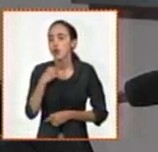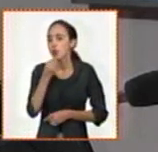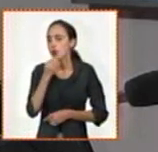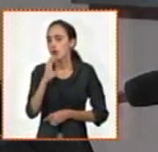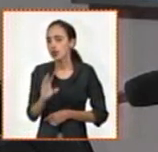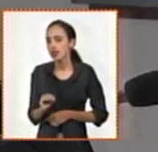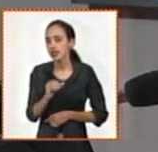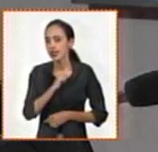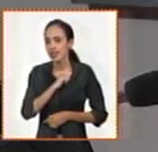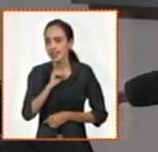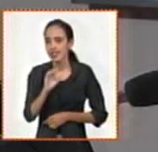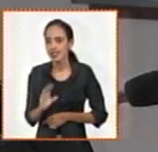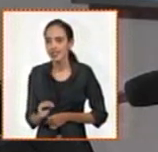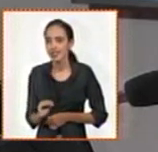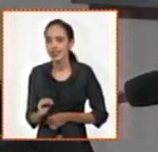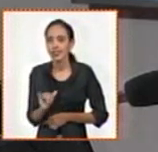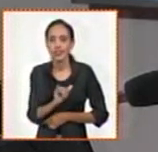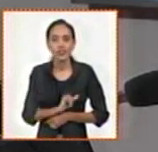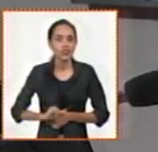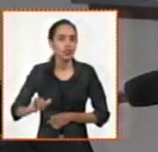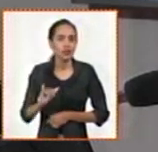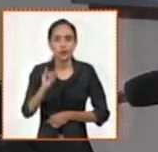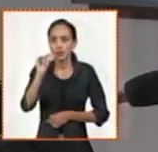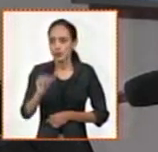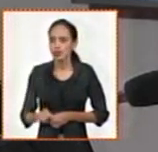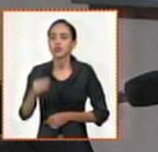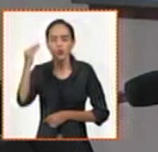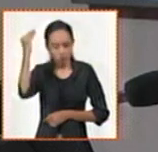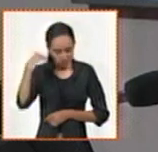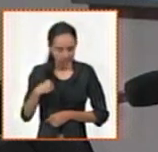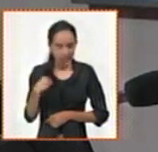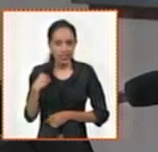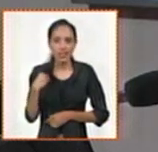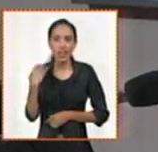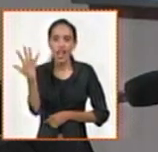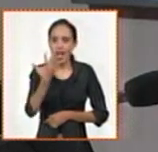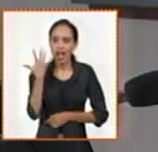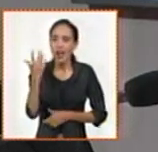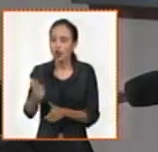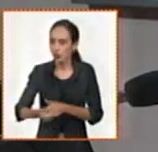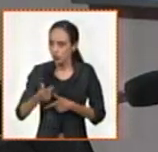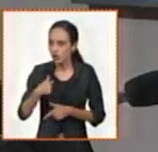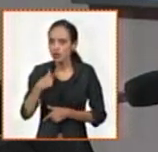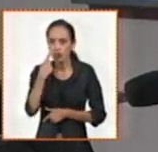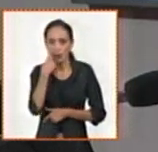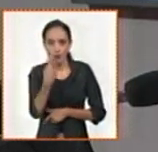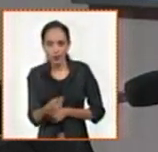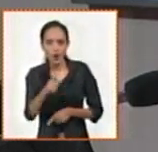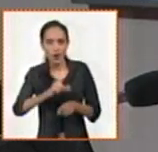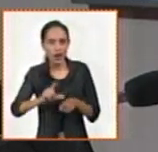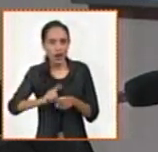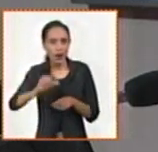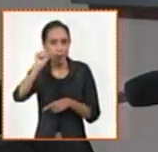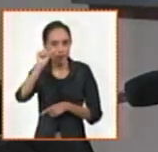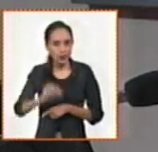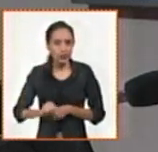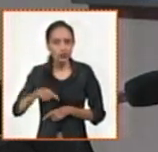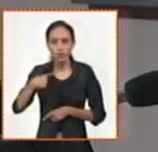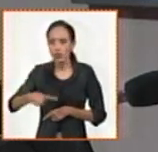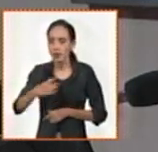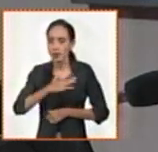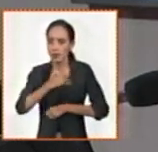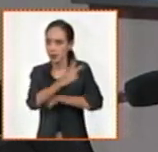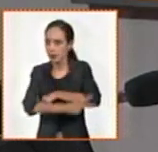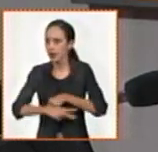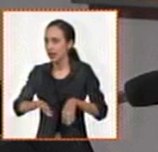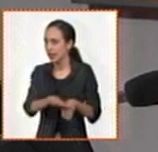y quisiera decir que soy una absoluta convencida de la agroecología porque lo veo y lo vivo con campesinos y campesinas en mi país,